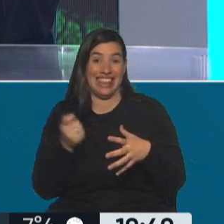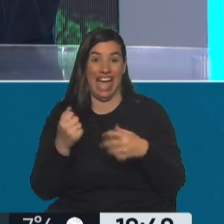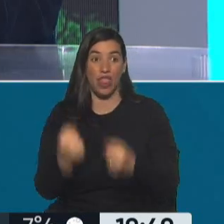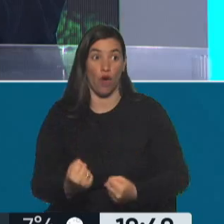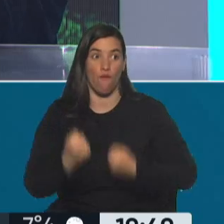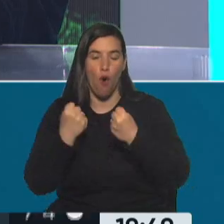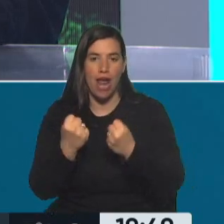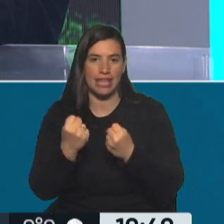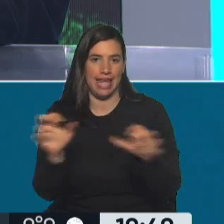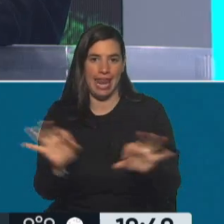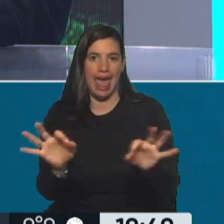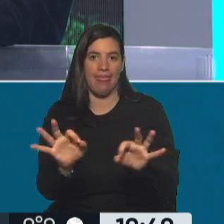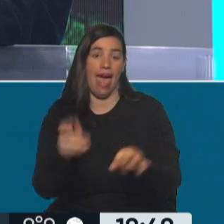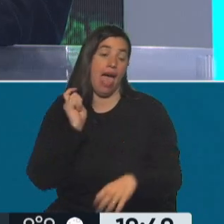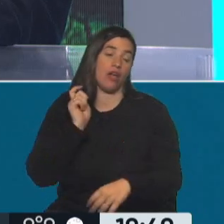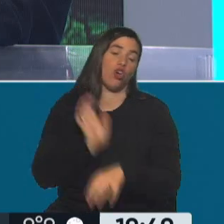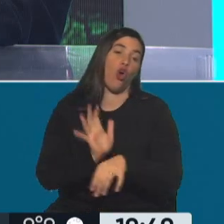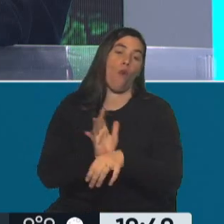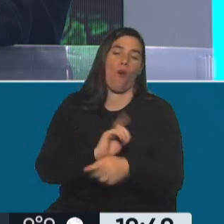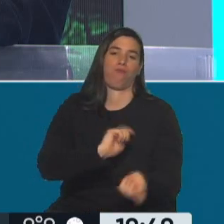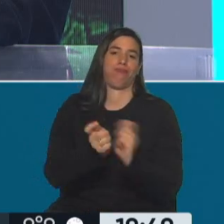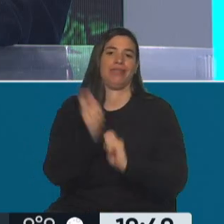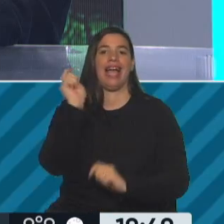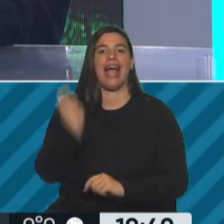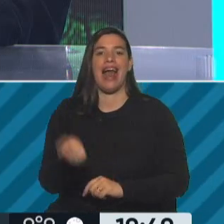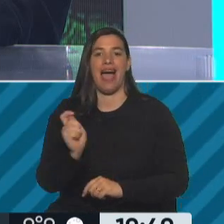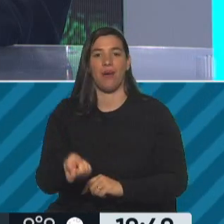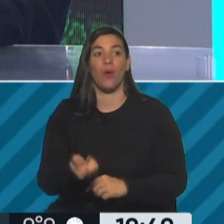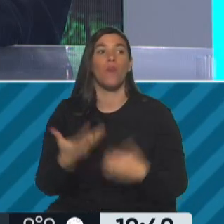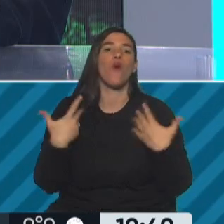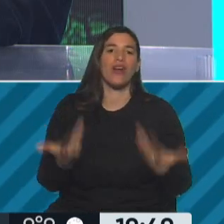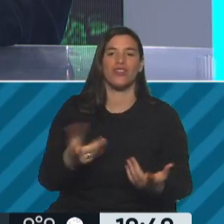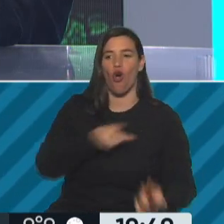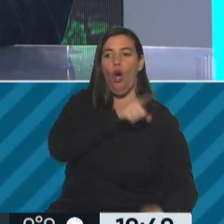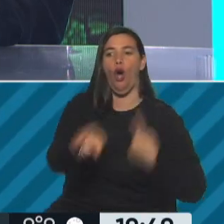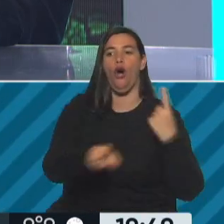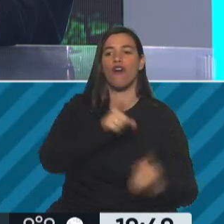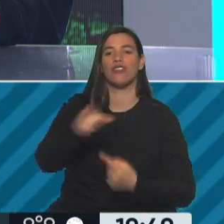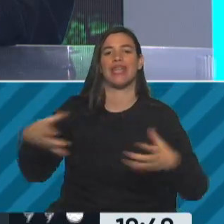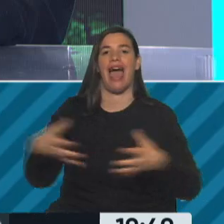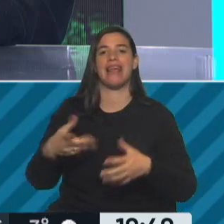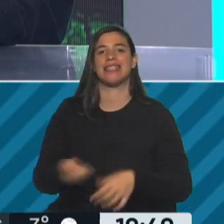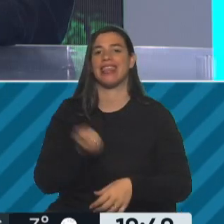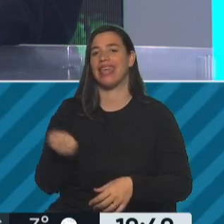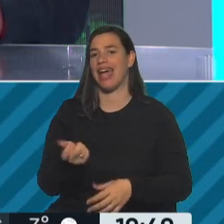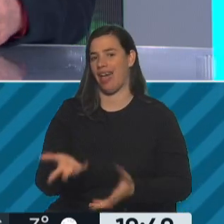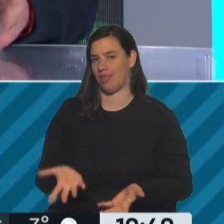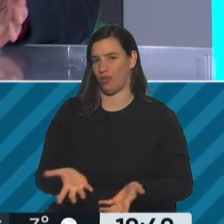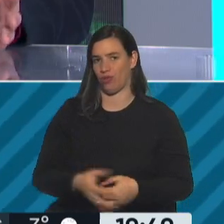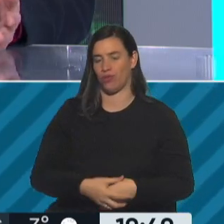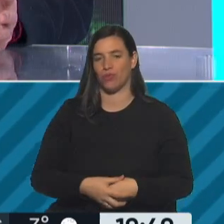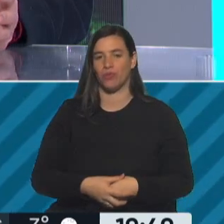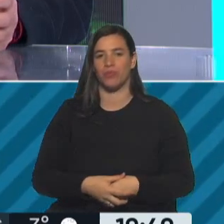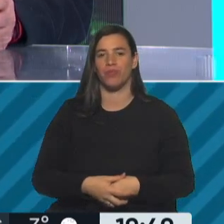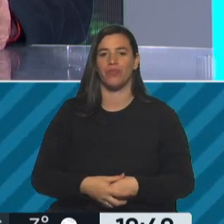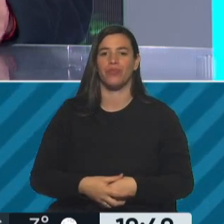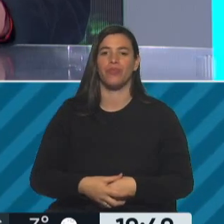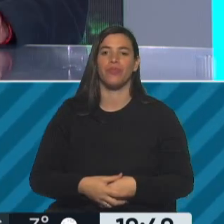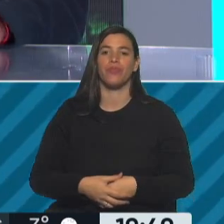del macrismo, los despedidos del astillero Río Santiago, del Hospital Posadas, de los medios públicos, de Telam, de los